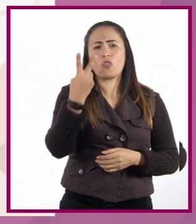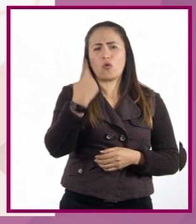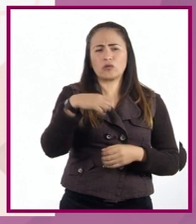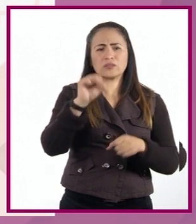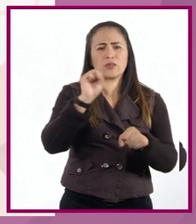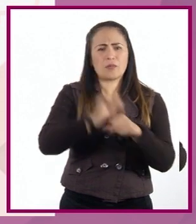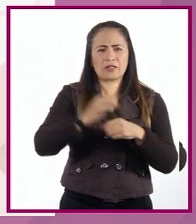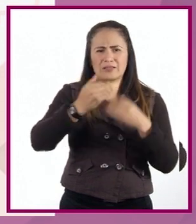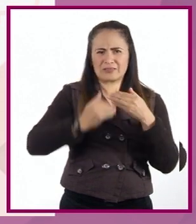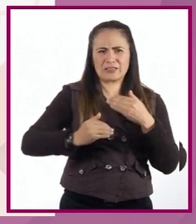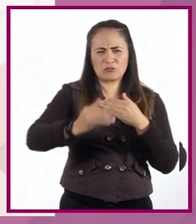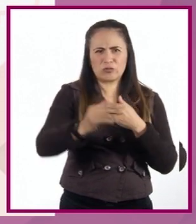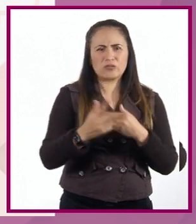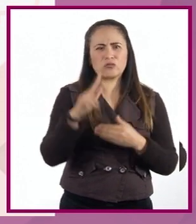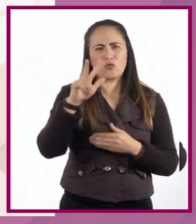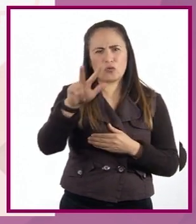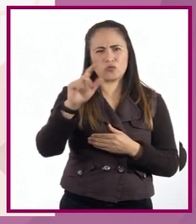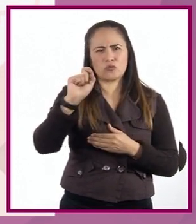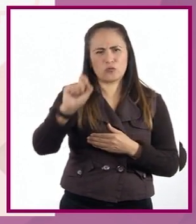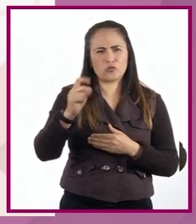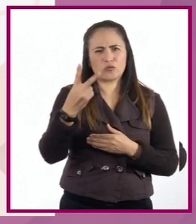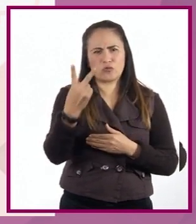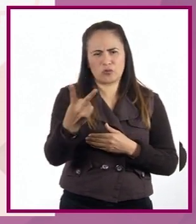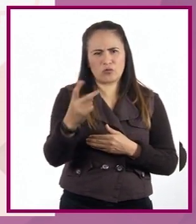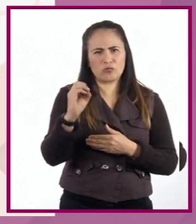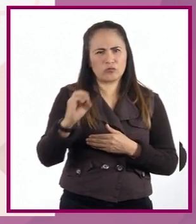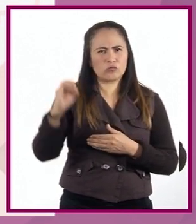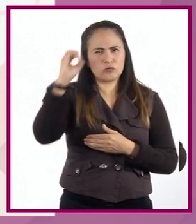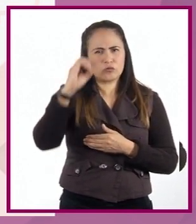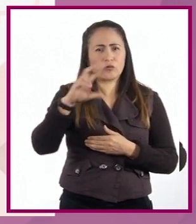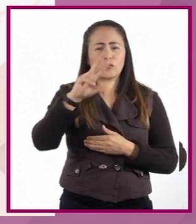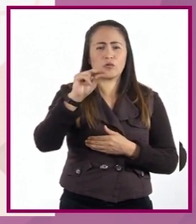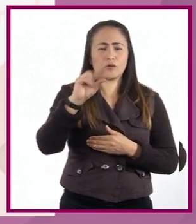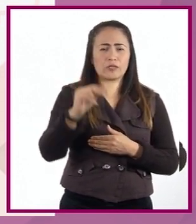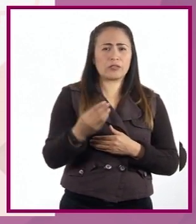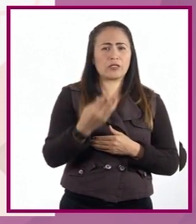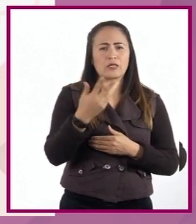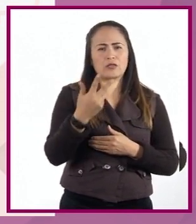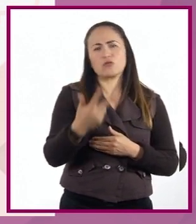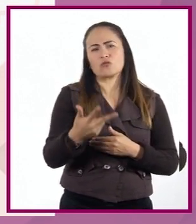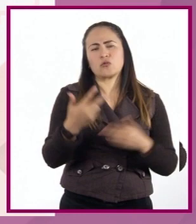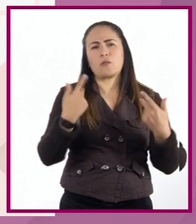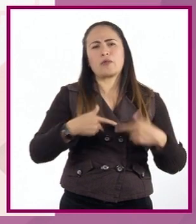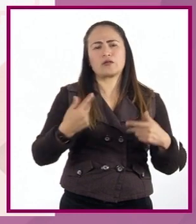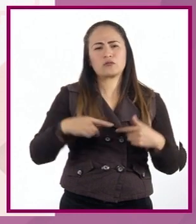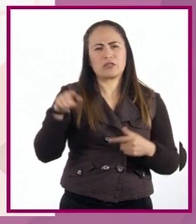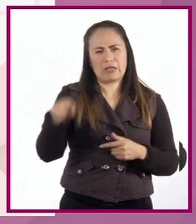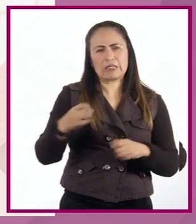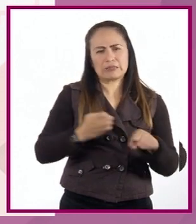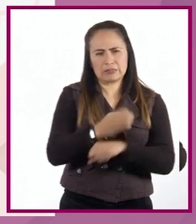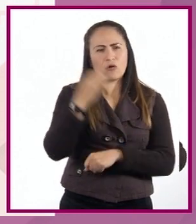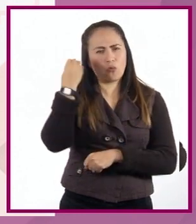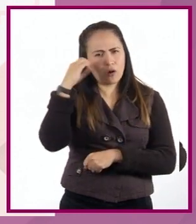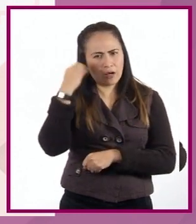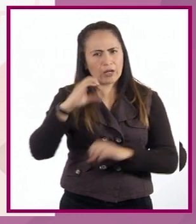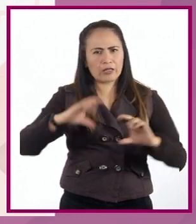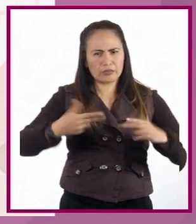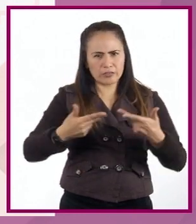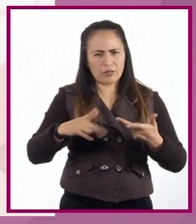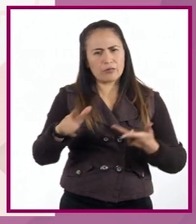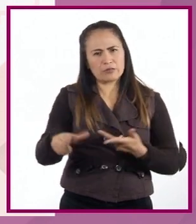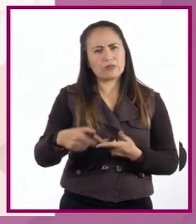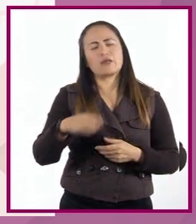del temblor de 8.2 grados que cobró 98 vidas en los estados de Oaxaca, Chiapas y